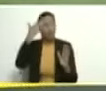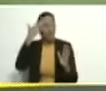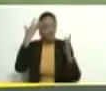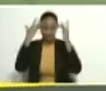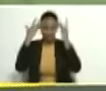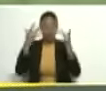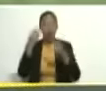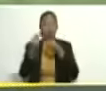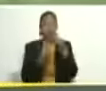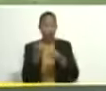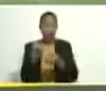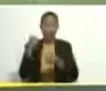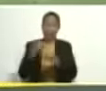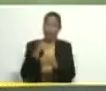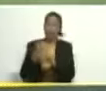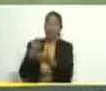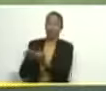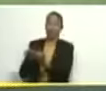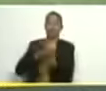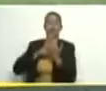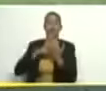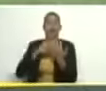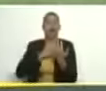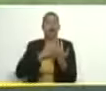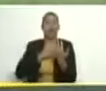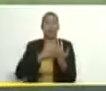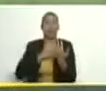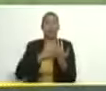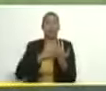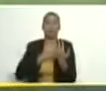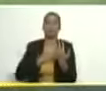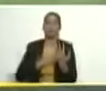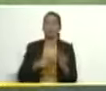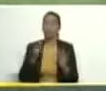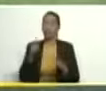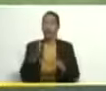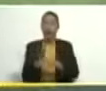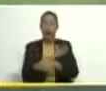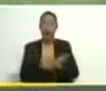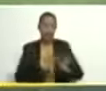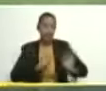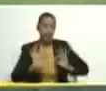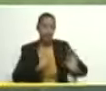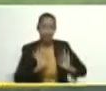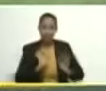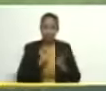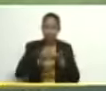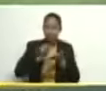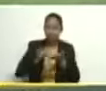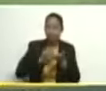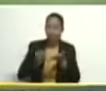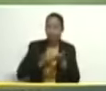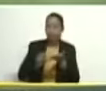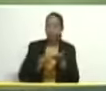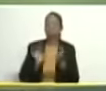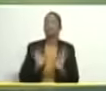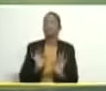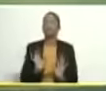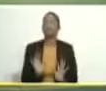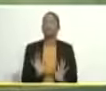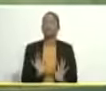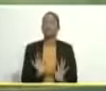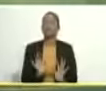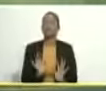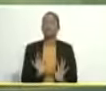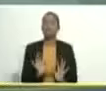se debe trabajar sin improvisación, sin dispersión de esfuerzos ni de recursos,